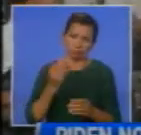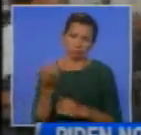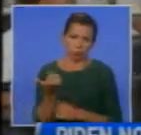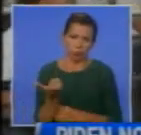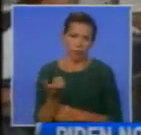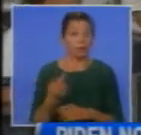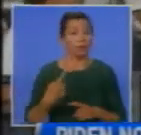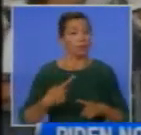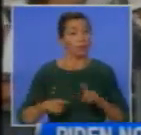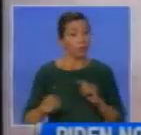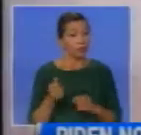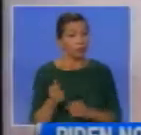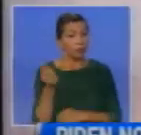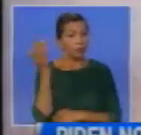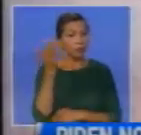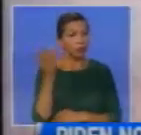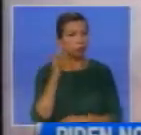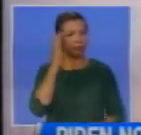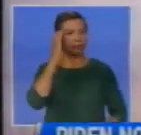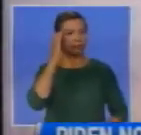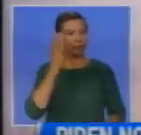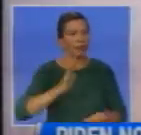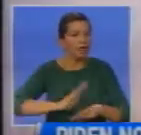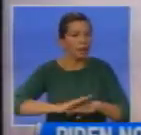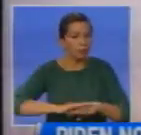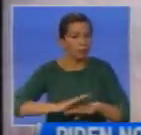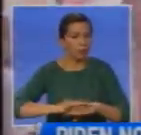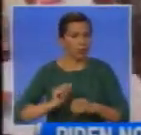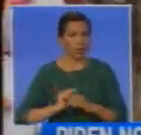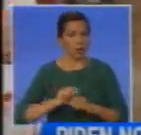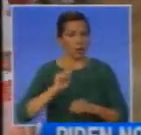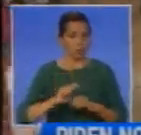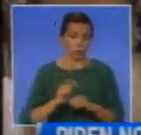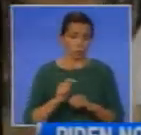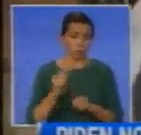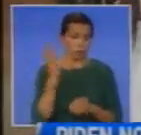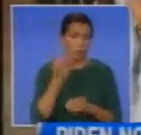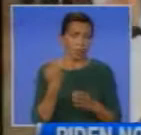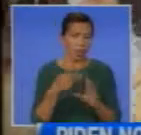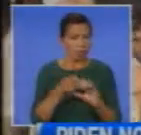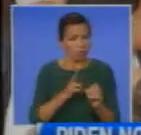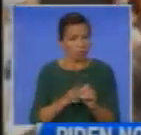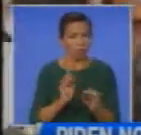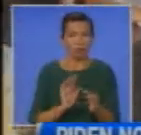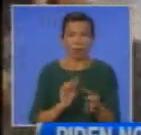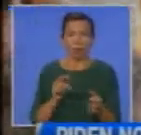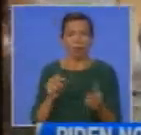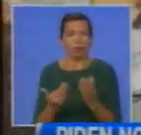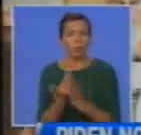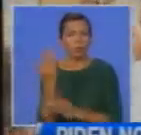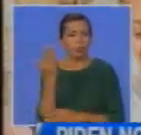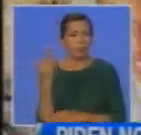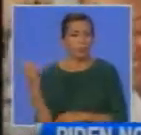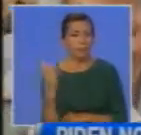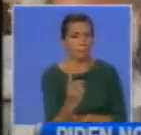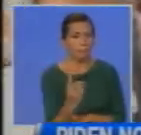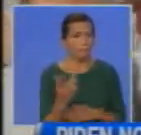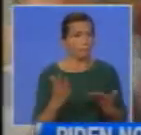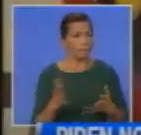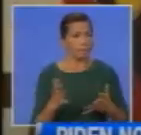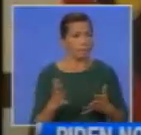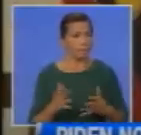situación preocupa a los docentes, ya que en ciertos establecimientos han dejado sus puestos sin reemplazos. Y hay escuelas